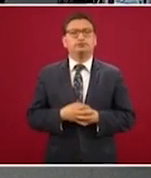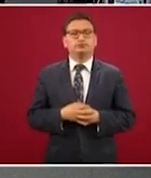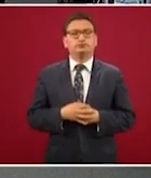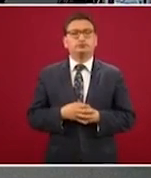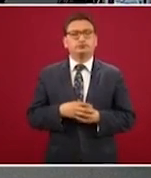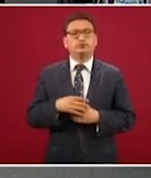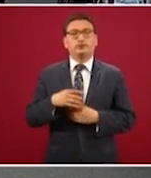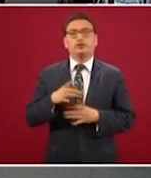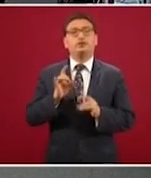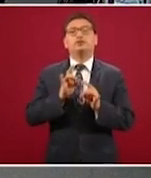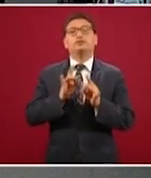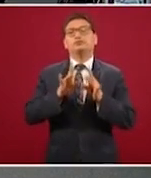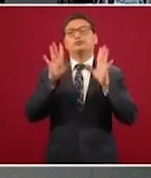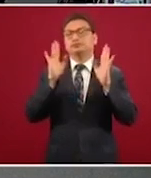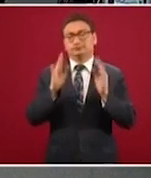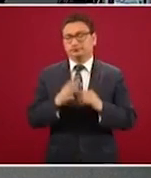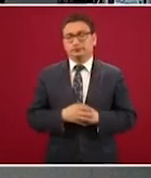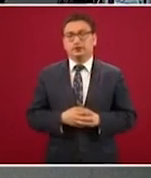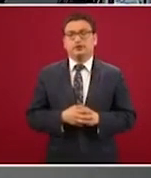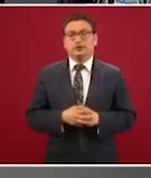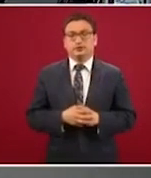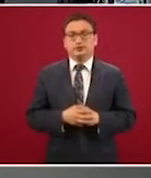Ahora coincidió.